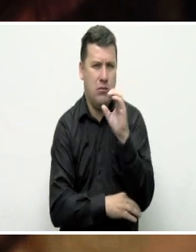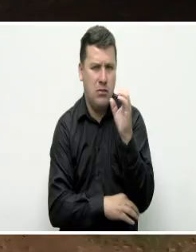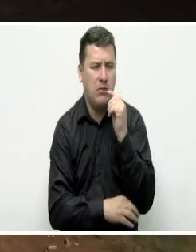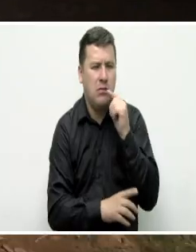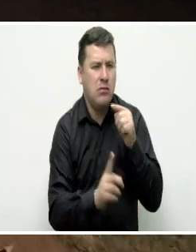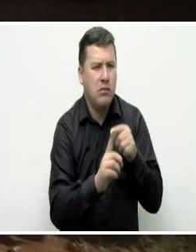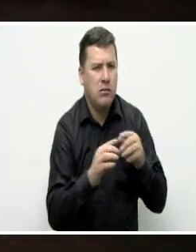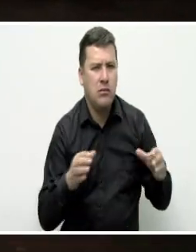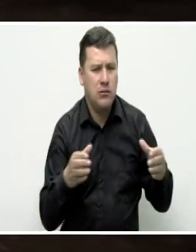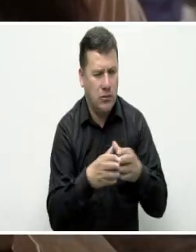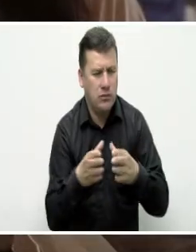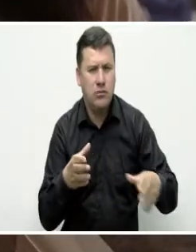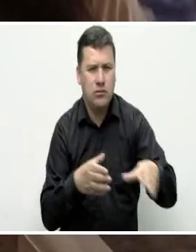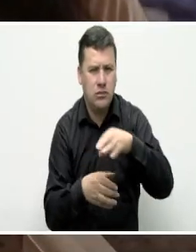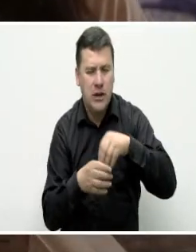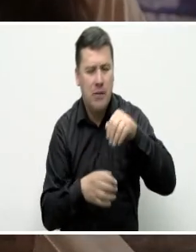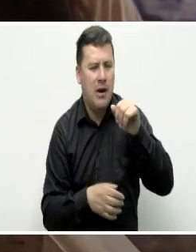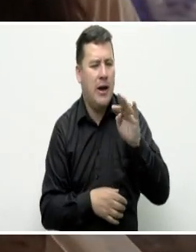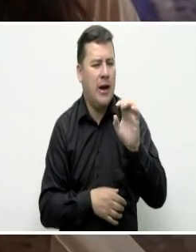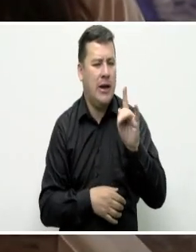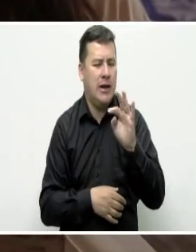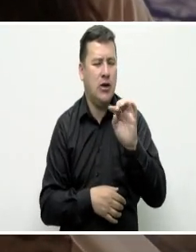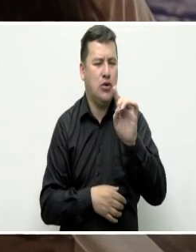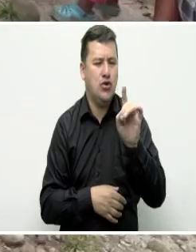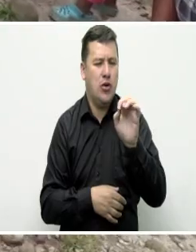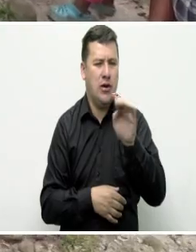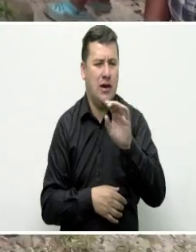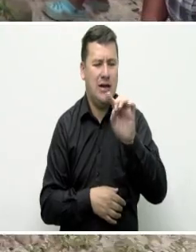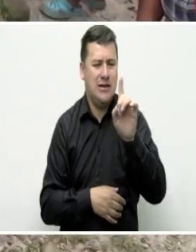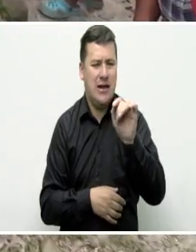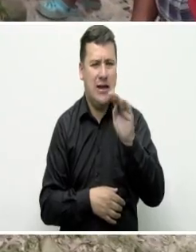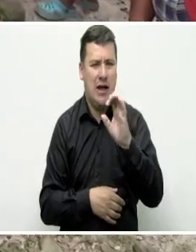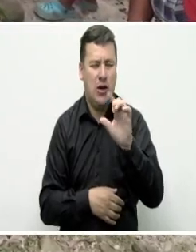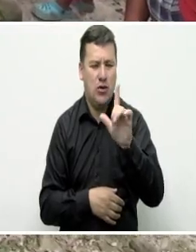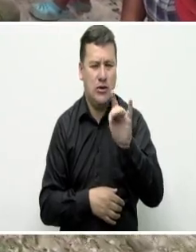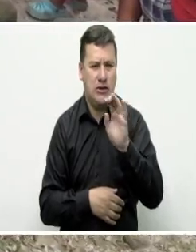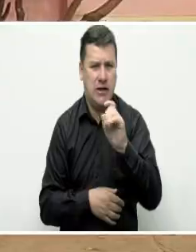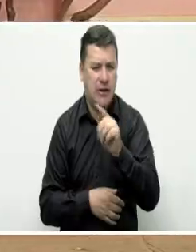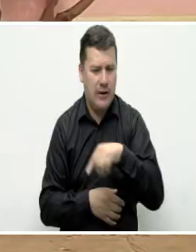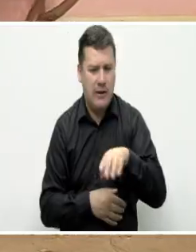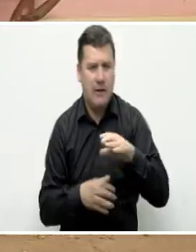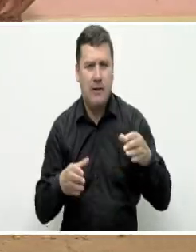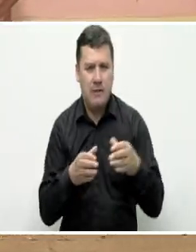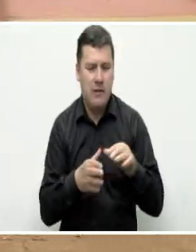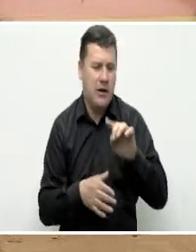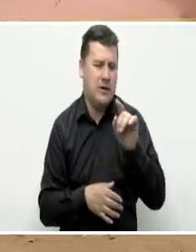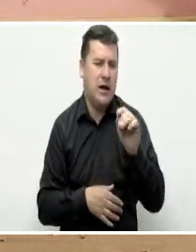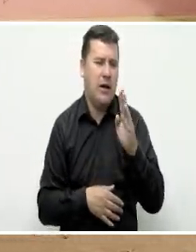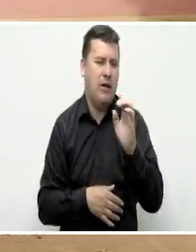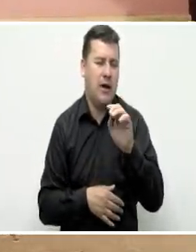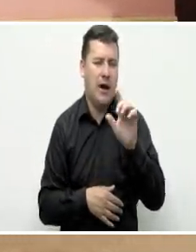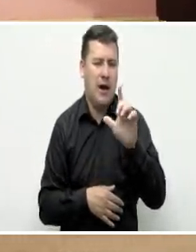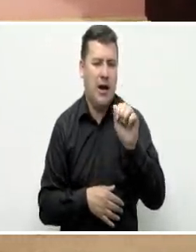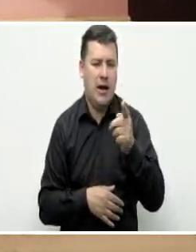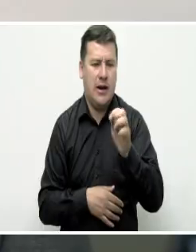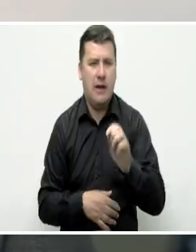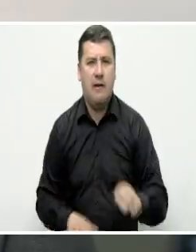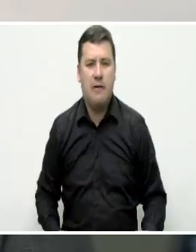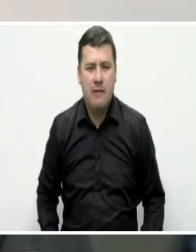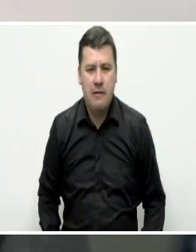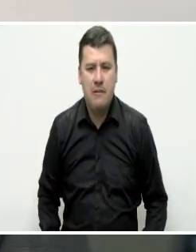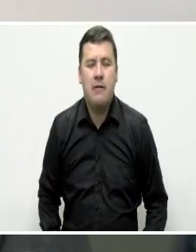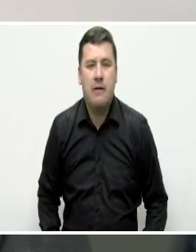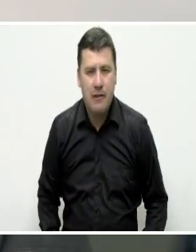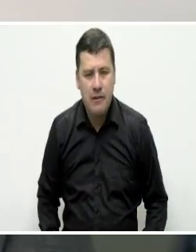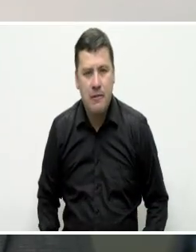Repelón, Candelaria, Manatí, Suán, Santa Lucía, Campo de la Cruz y Sabana Larga. Para ello